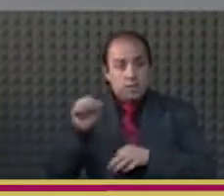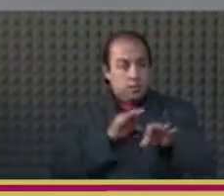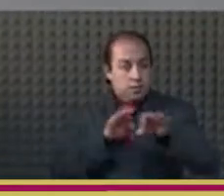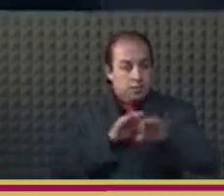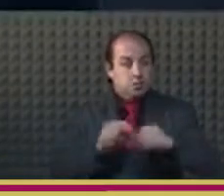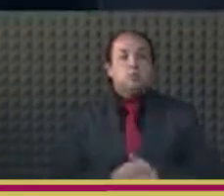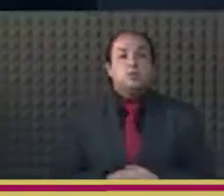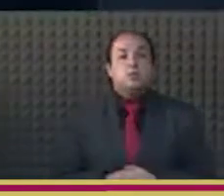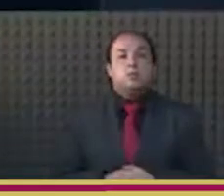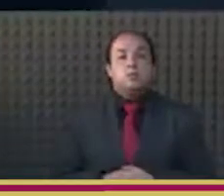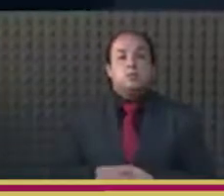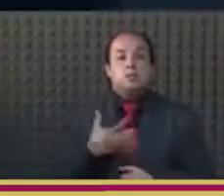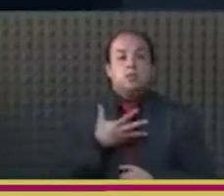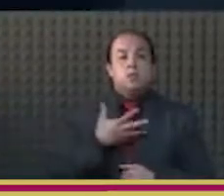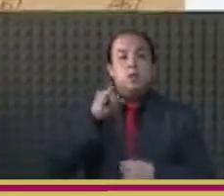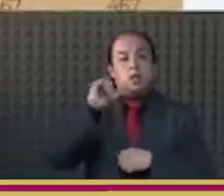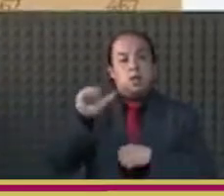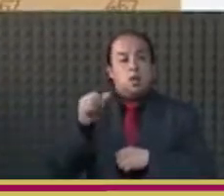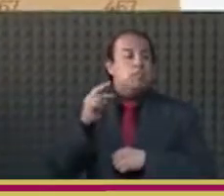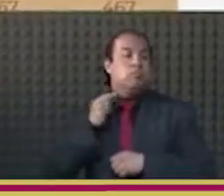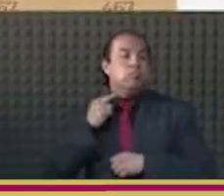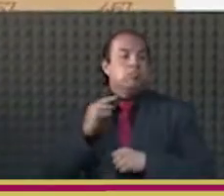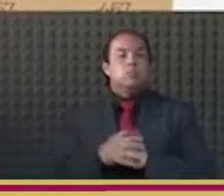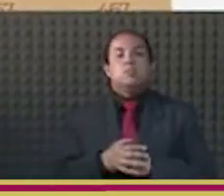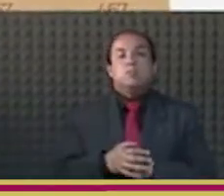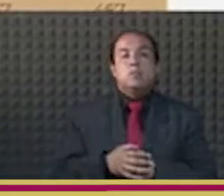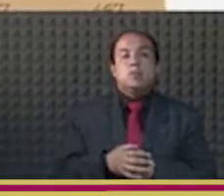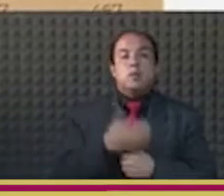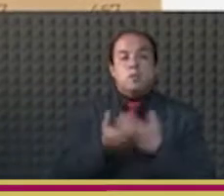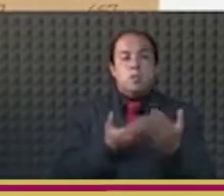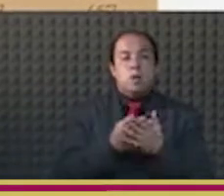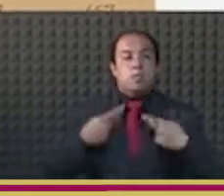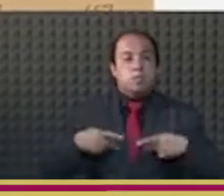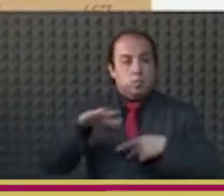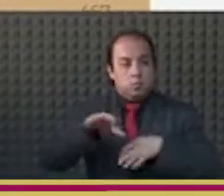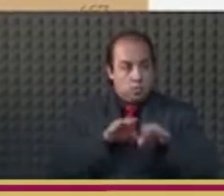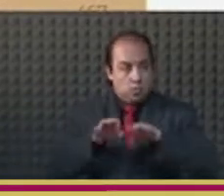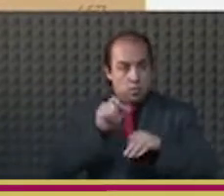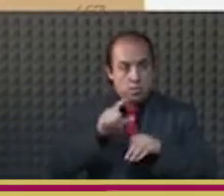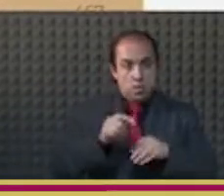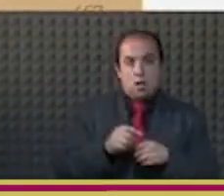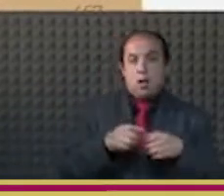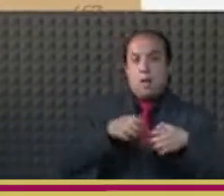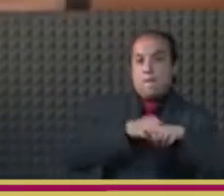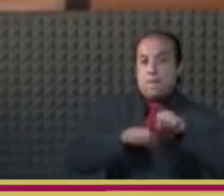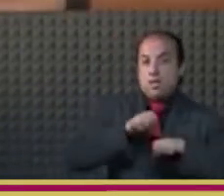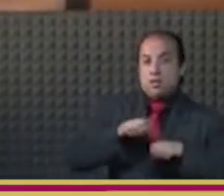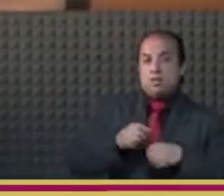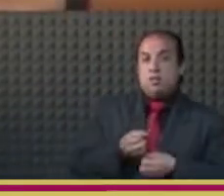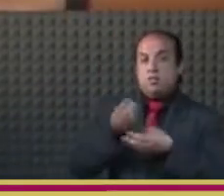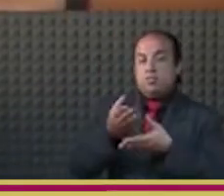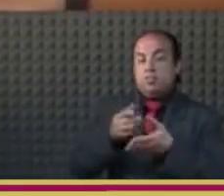laborales. A partir de inteligencia artificial, se propone a quienes buscan trabajo y a quienes ofrecen empleo opciones con